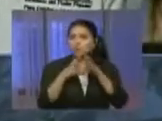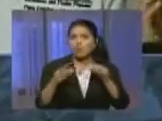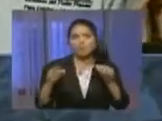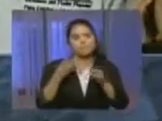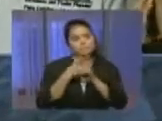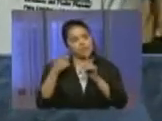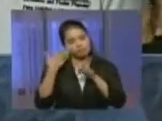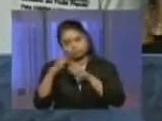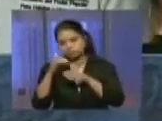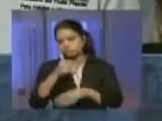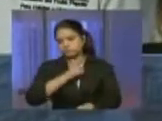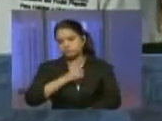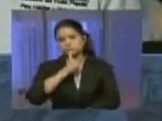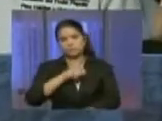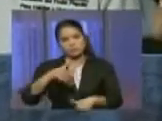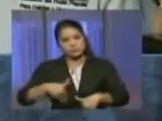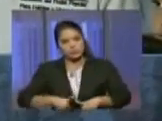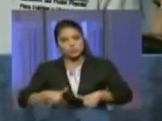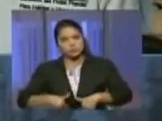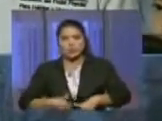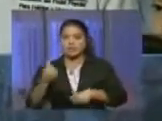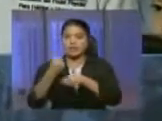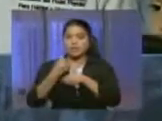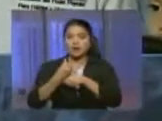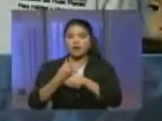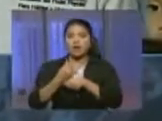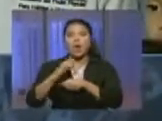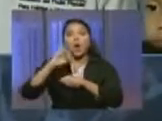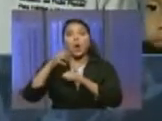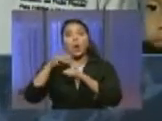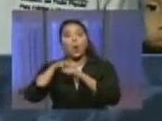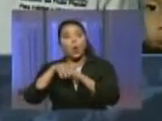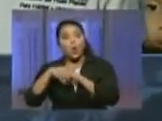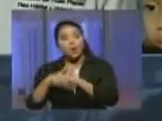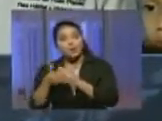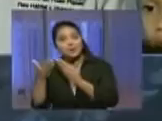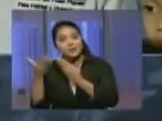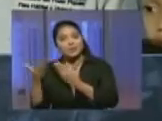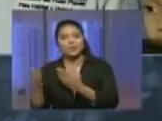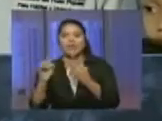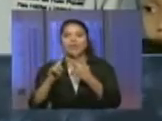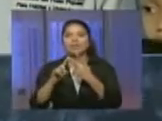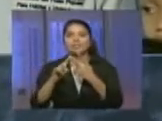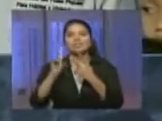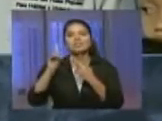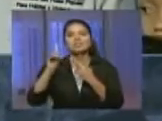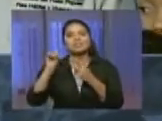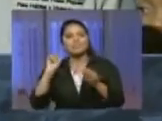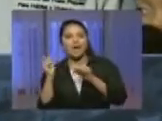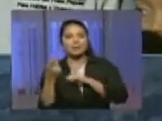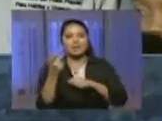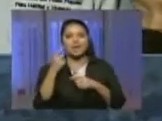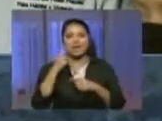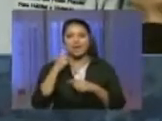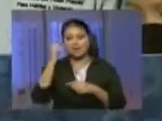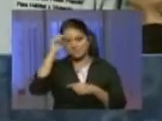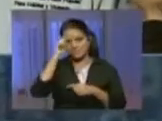conduciendo nosotros logramos rehabilitar Jorge Rodríguez Gómez Daniela ponte Jorge Arriaza